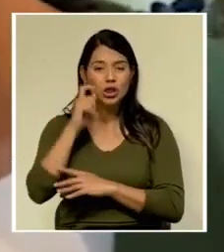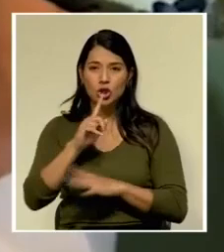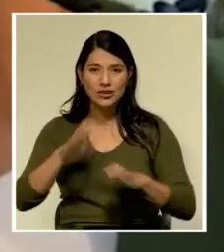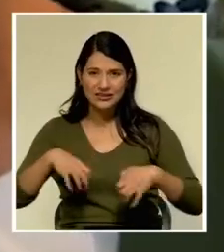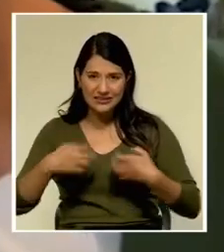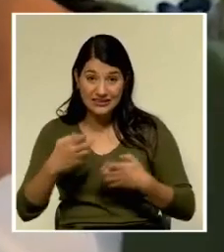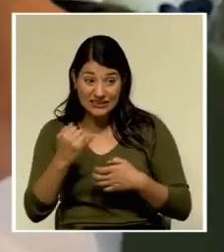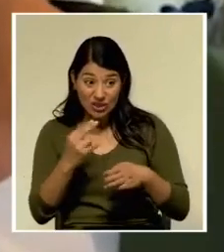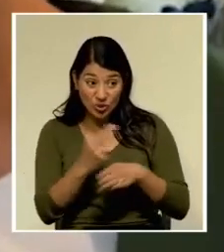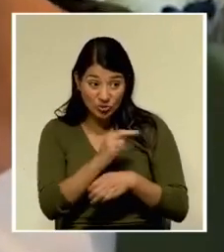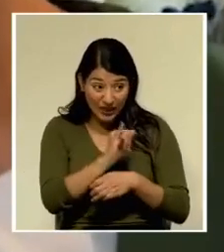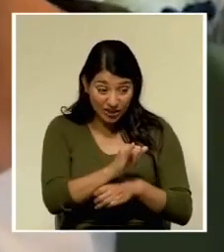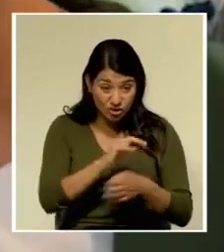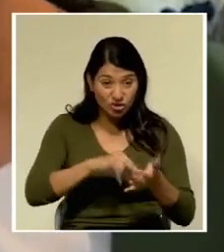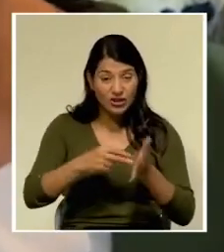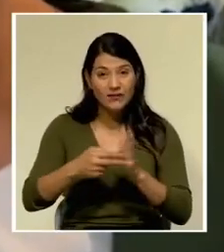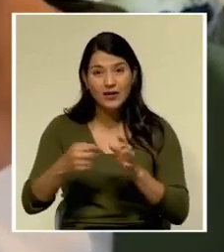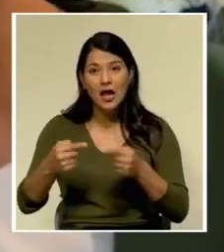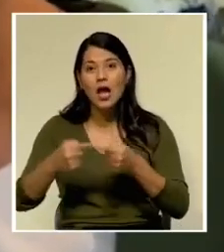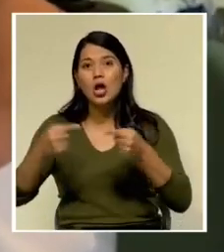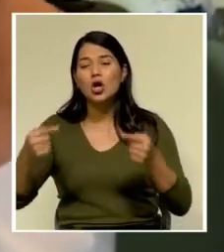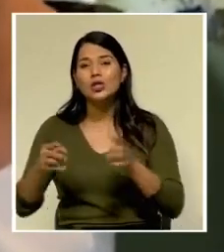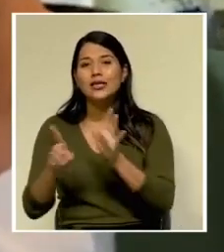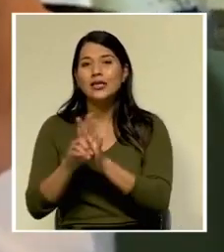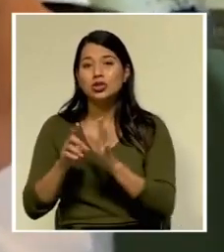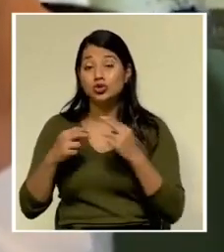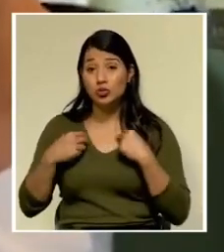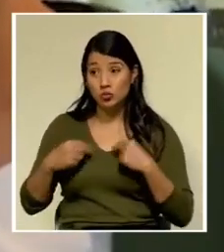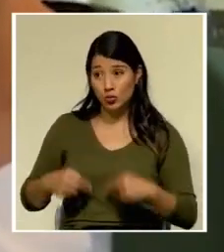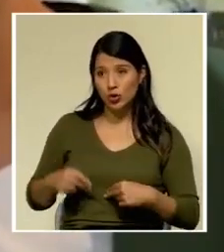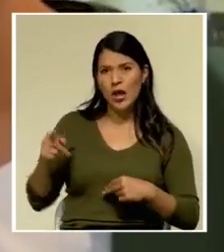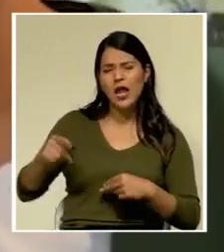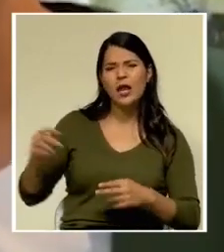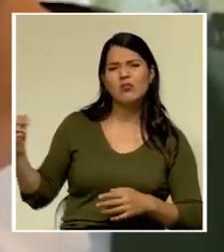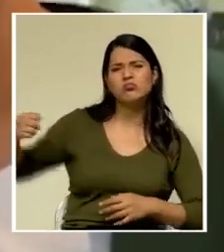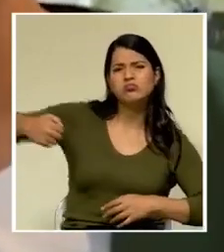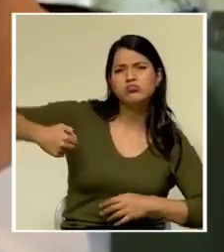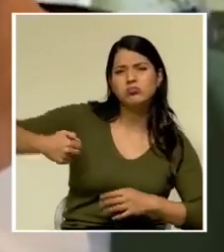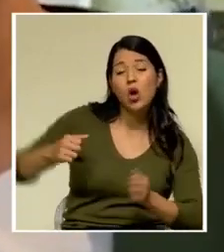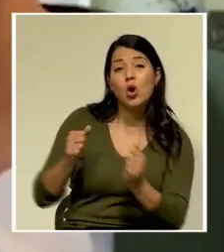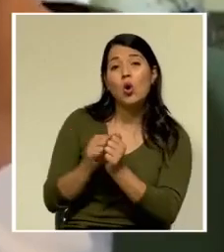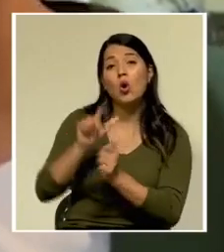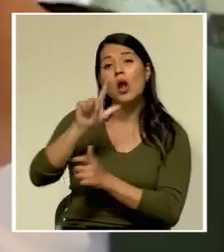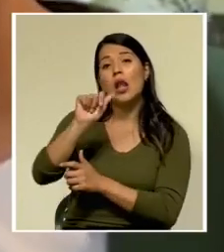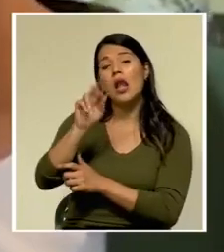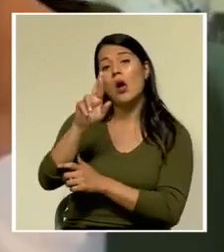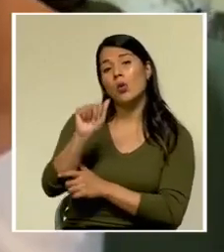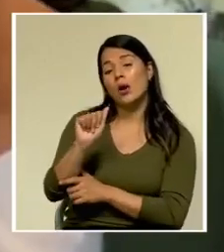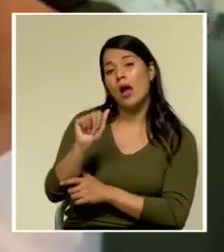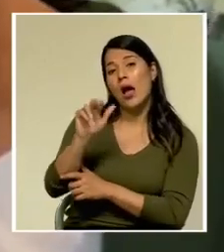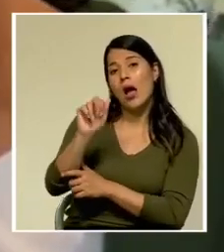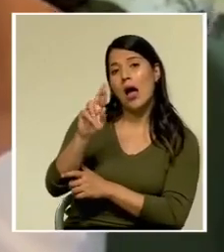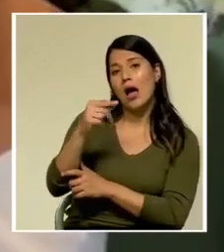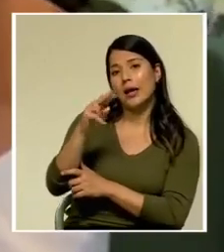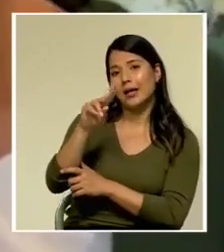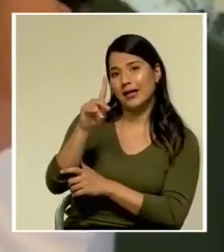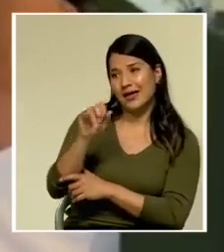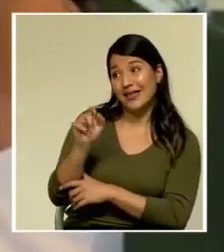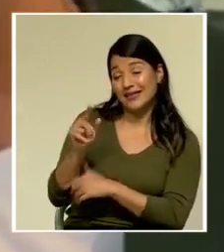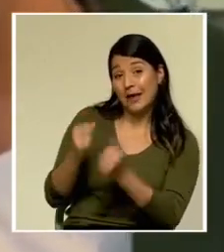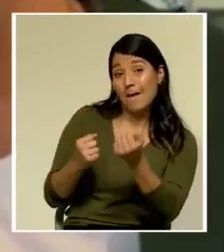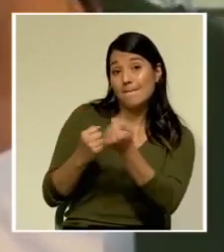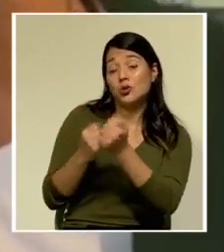humanos. Abrazado con su candidata a la vicepresidencia, Laura Arguedas, abanderada de derechos de la